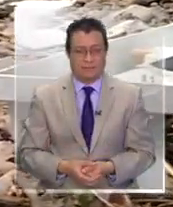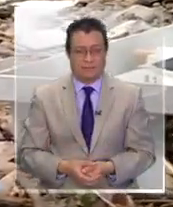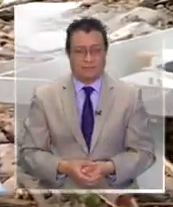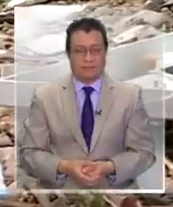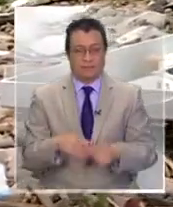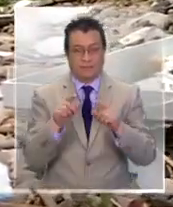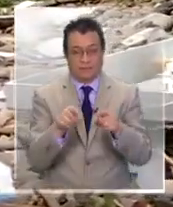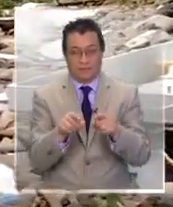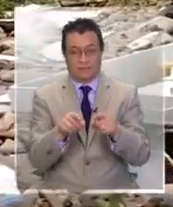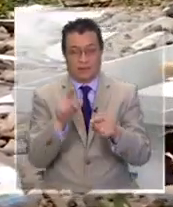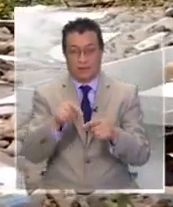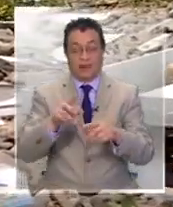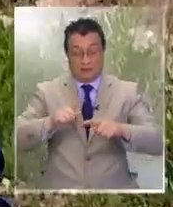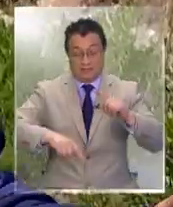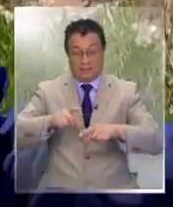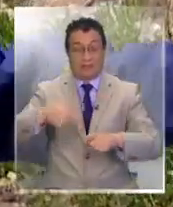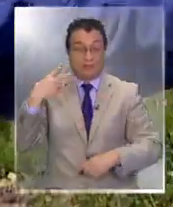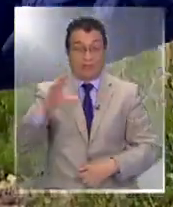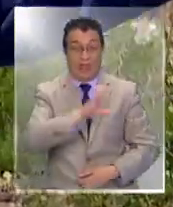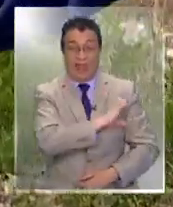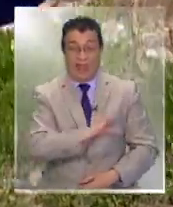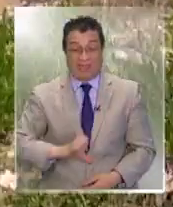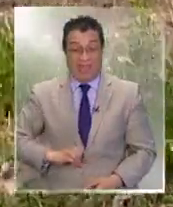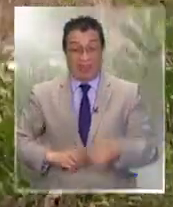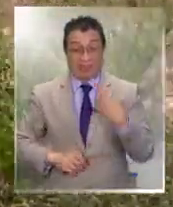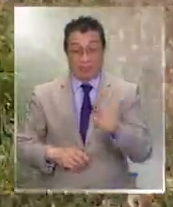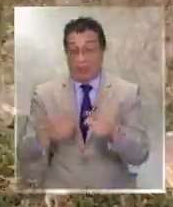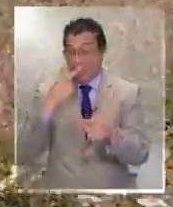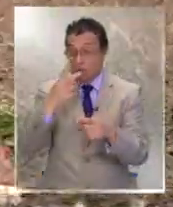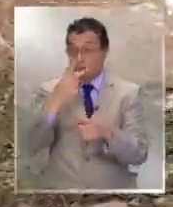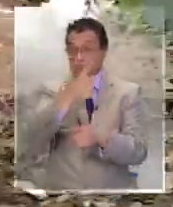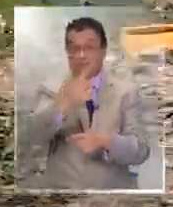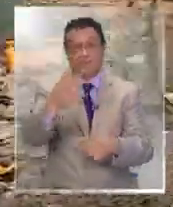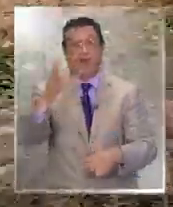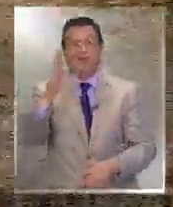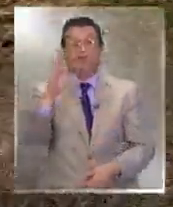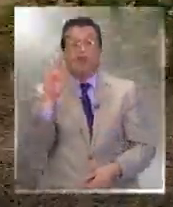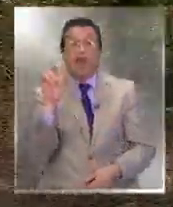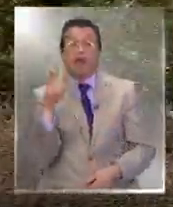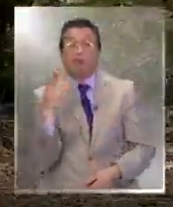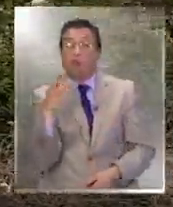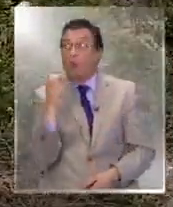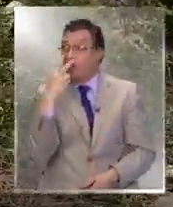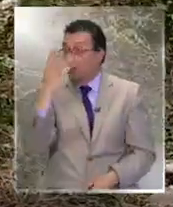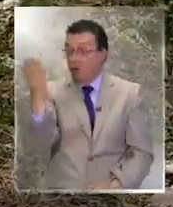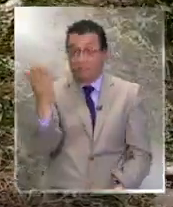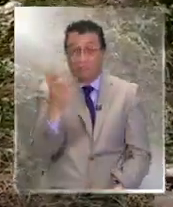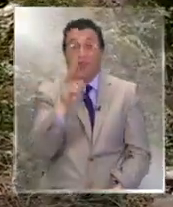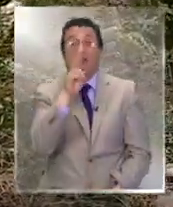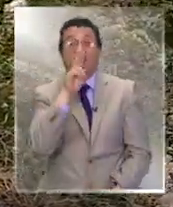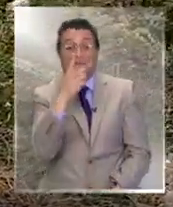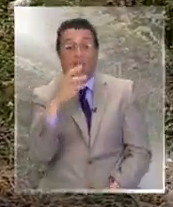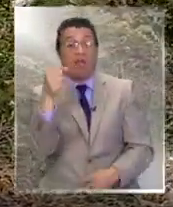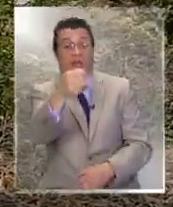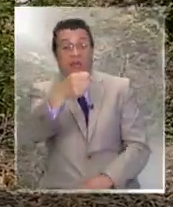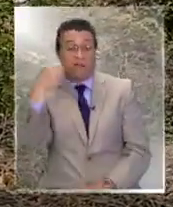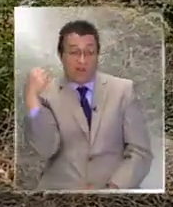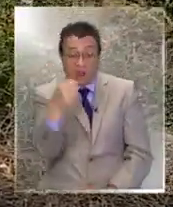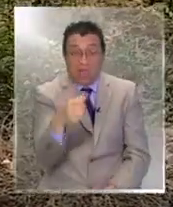Estos son terrenos del Estado, son terrenos fiscales. Si ustedes pueden ver cómo está de basura, está televisores,